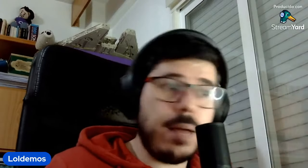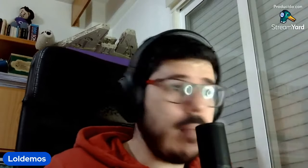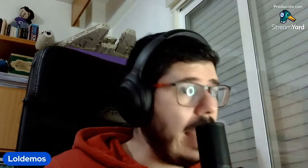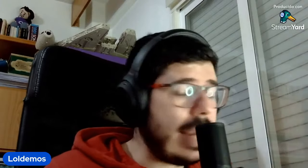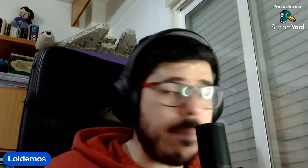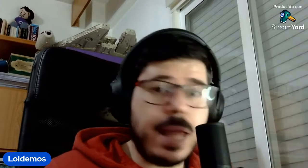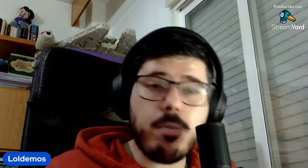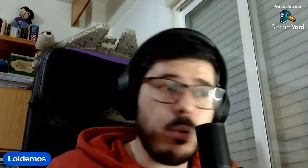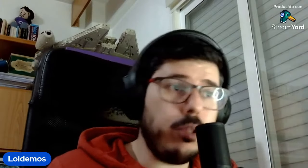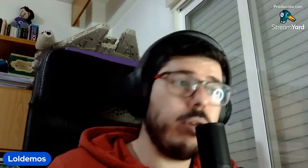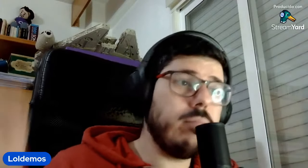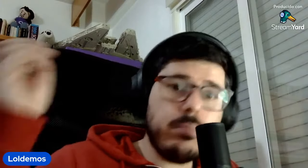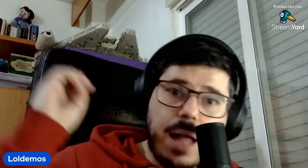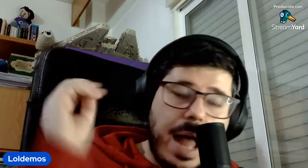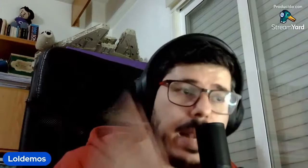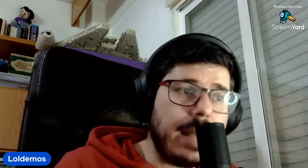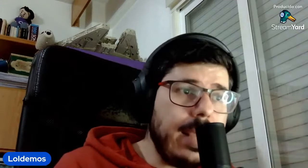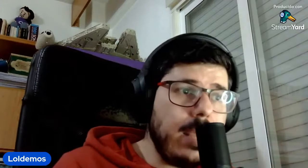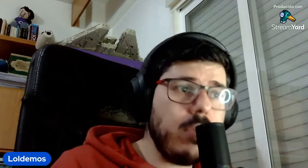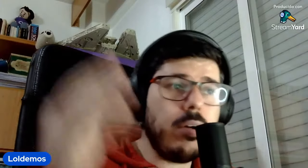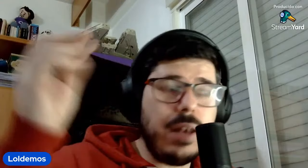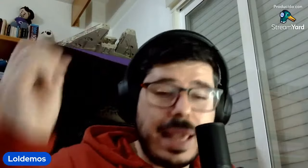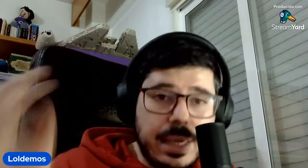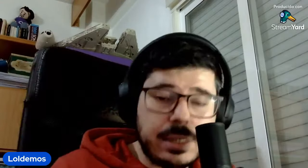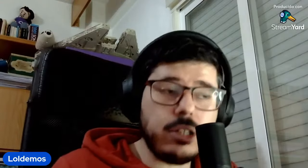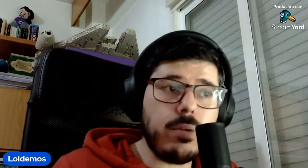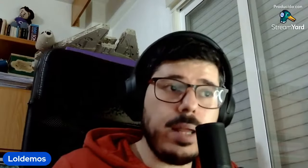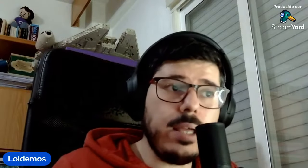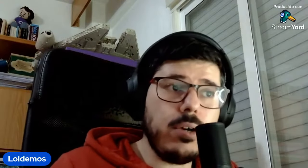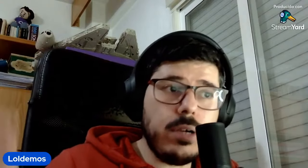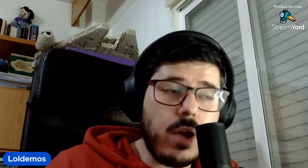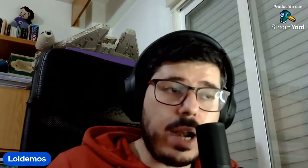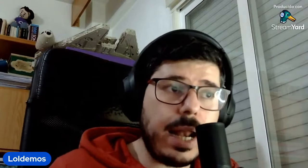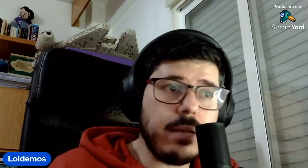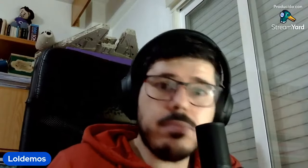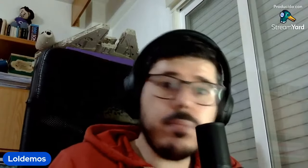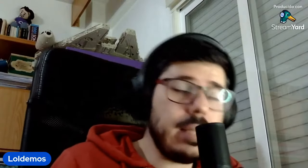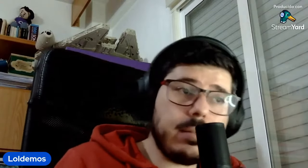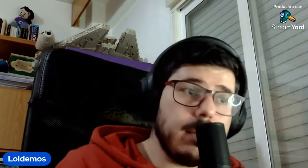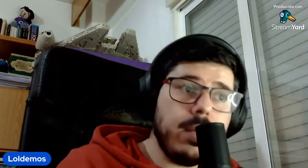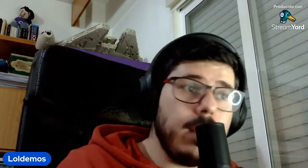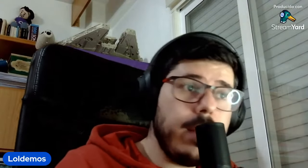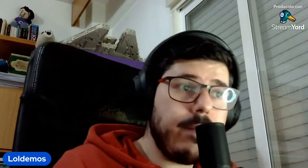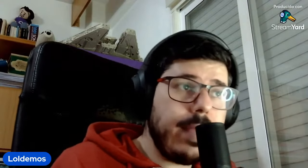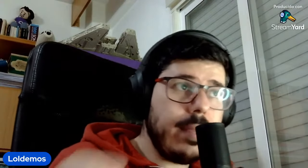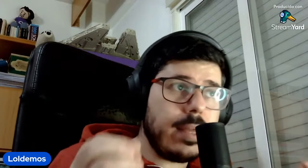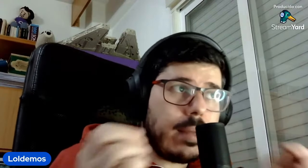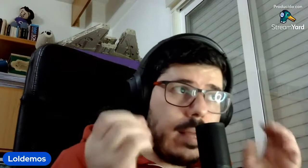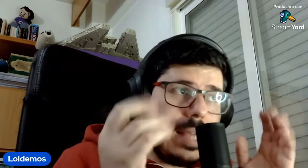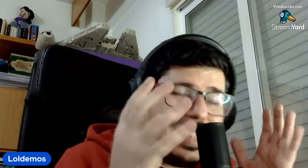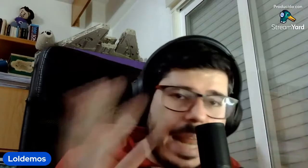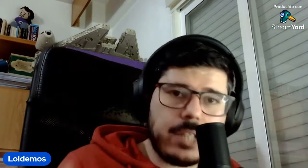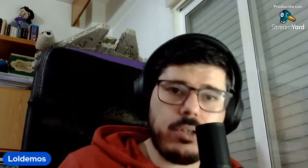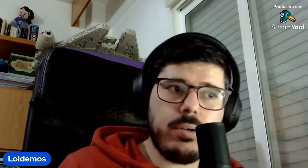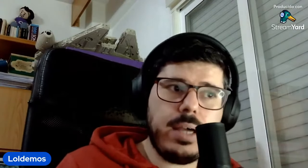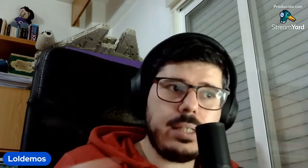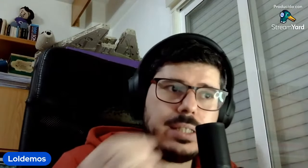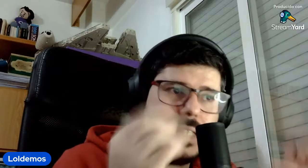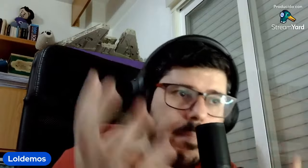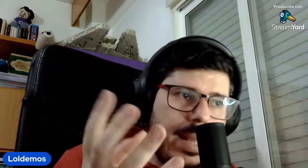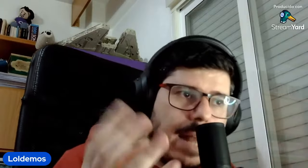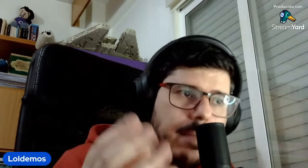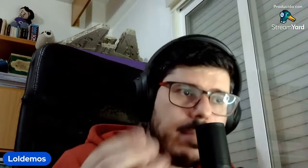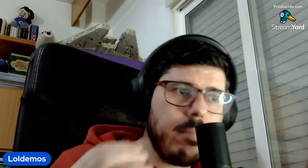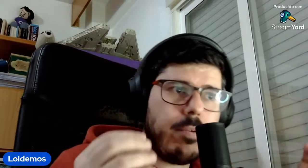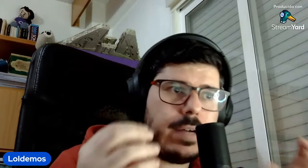esta hay que cambiarlo punto hablan de ello legislan sobre ello y lo arreglan Es es directo Es